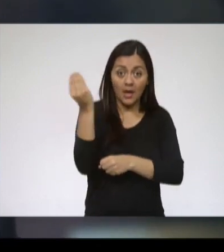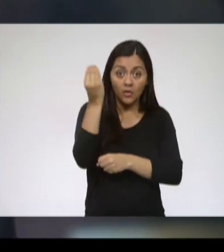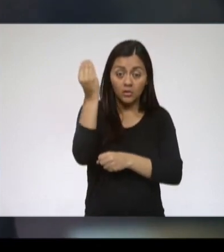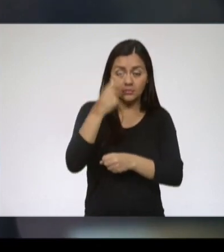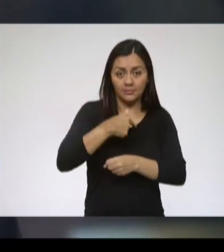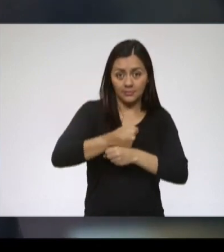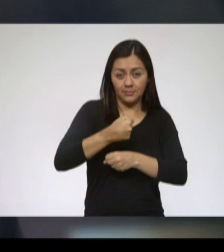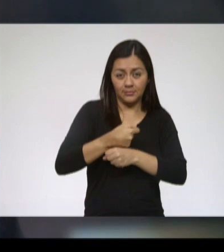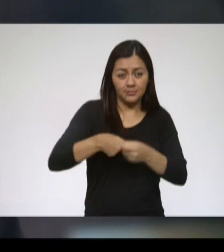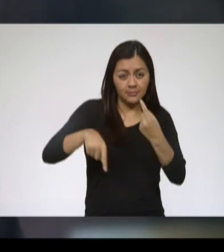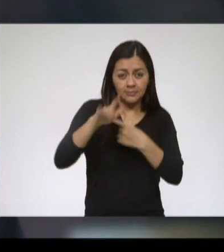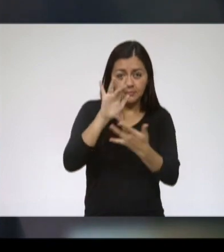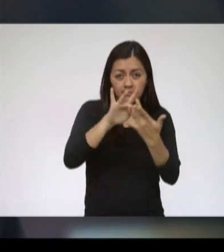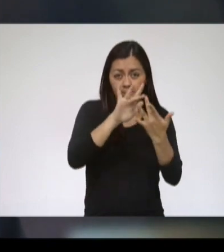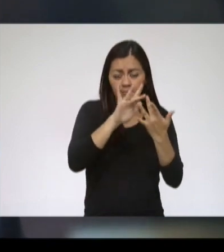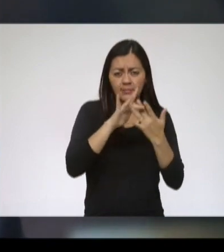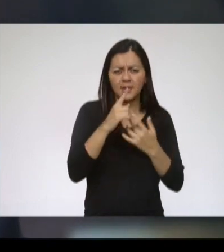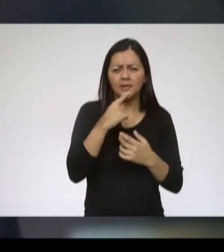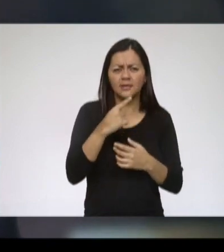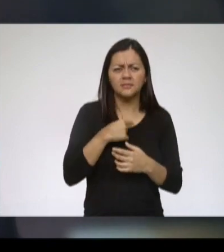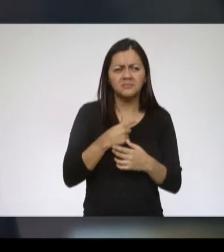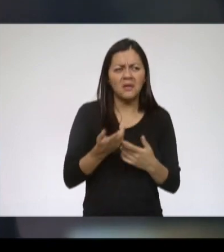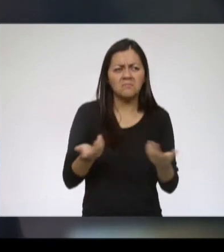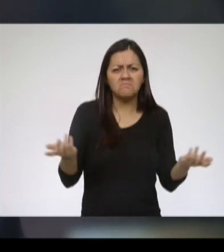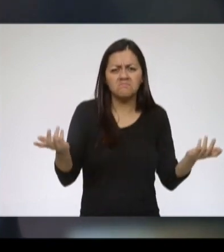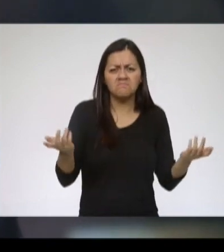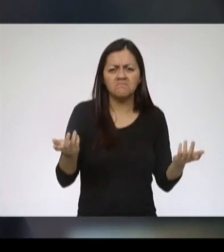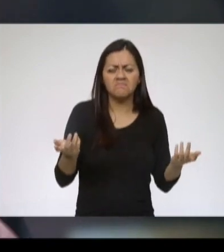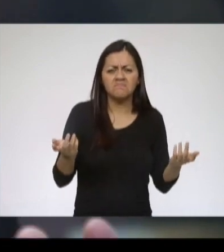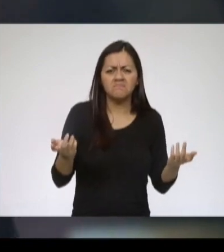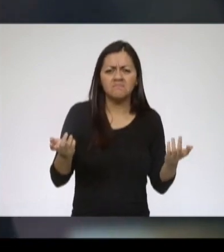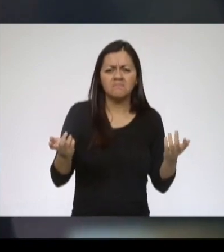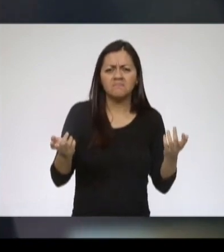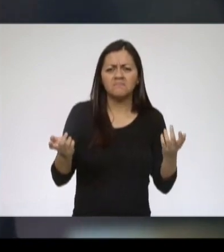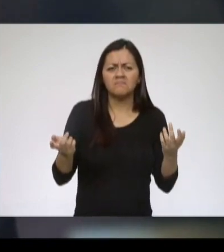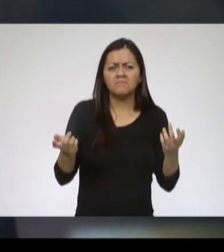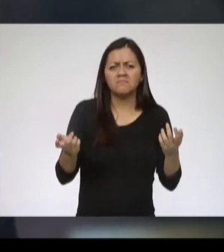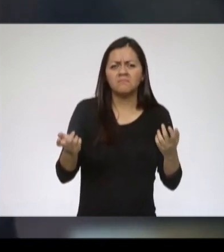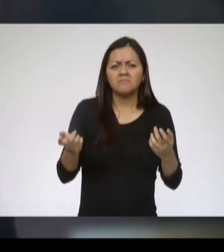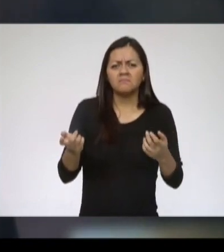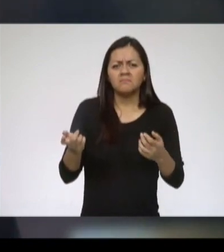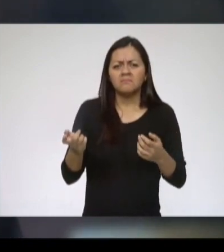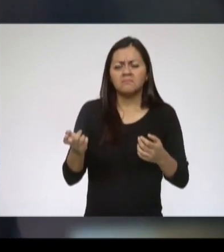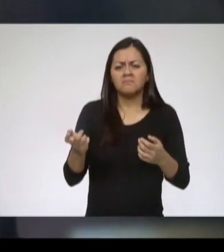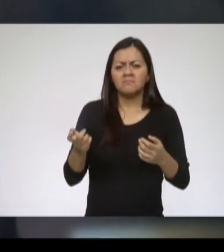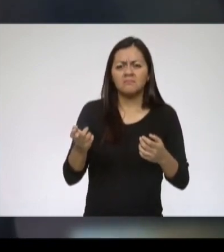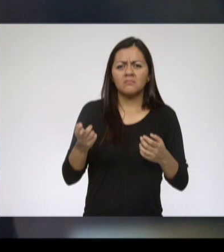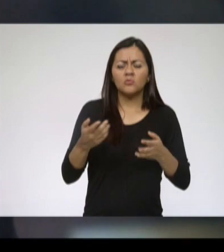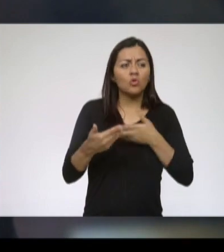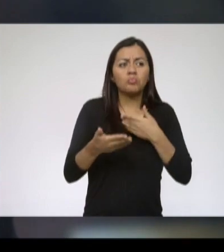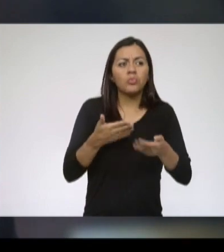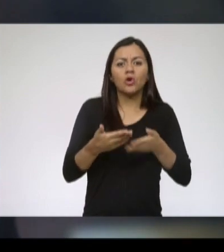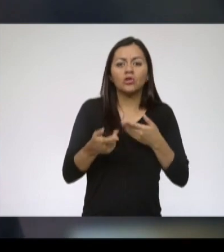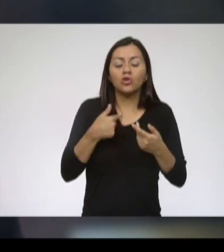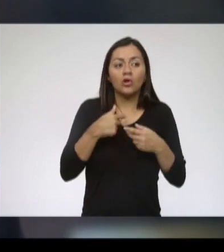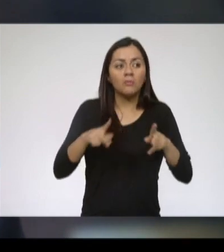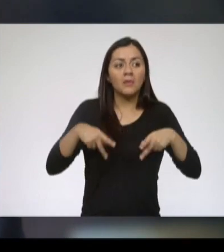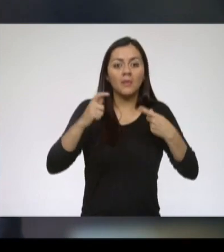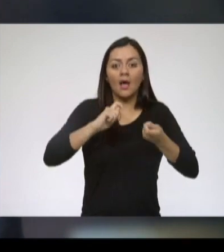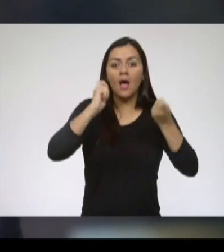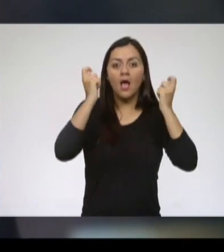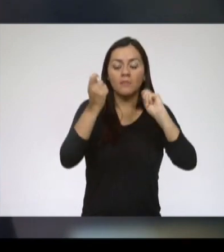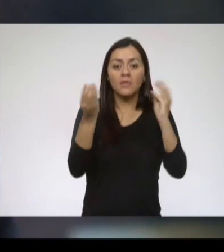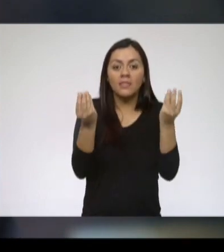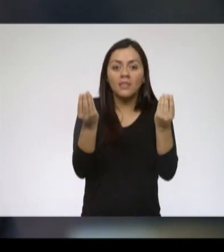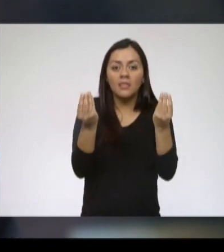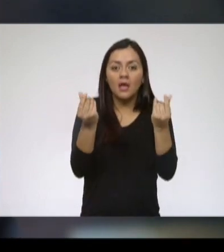los que trabajé, decían pues que ellos hubiesen cambiado lo que fuera. O sea, todo el dinero que